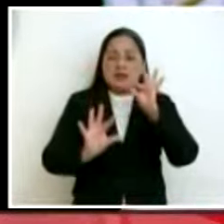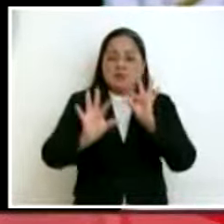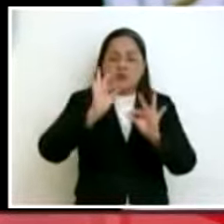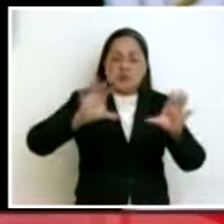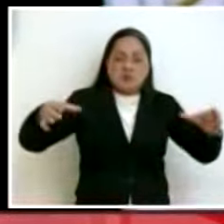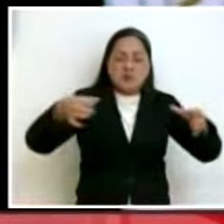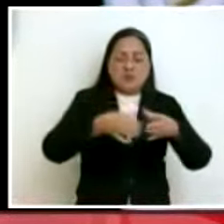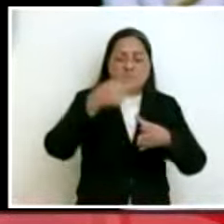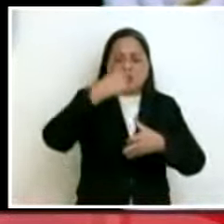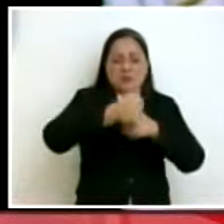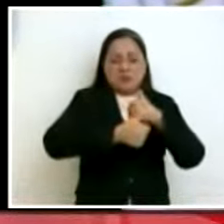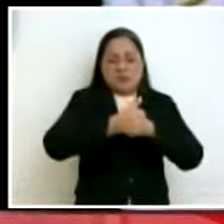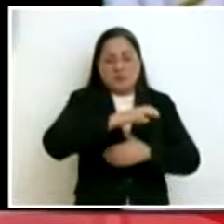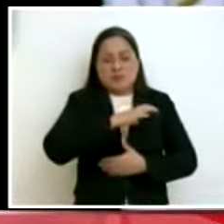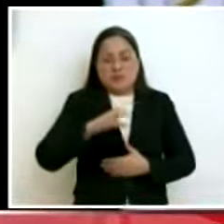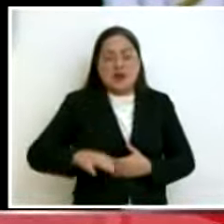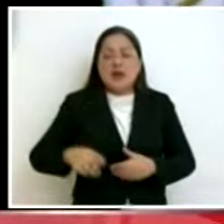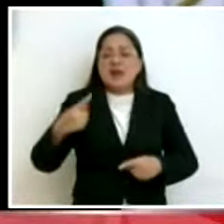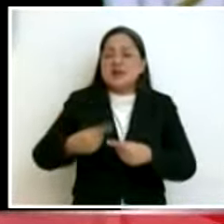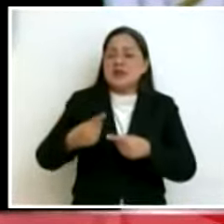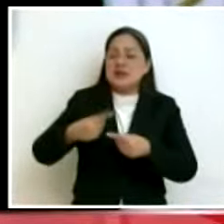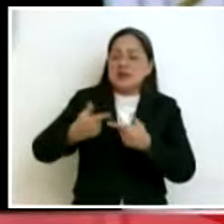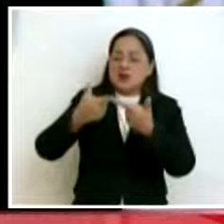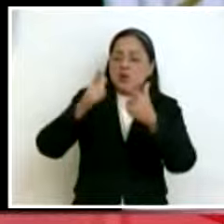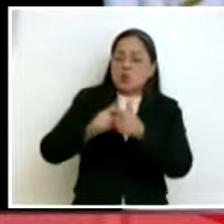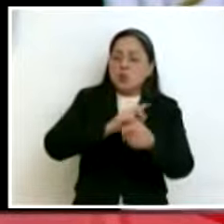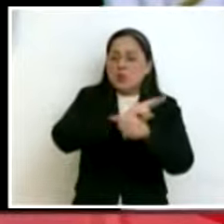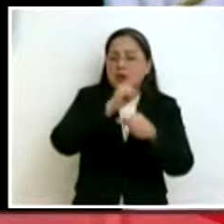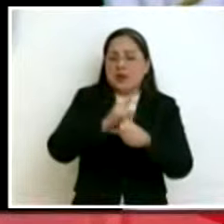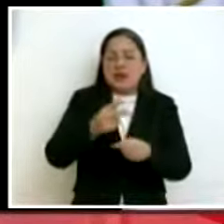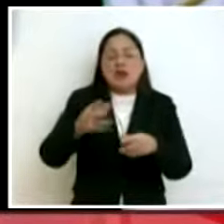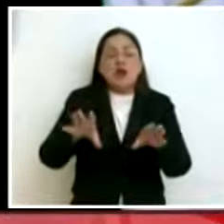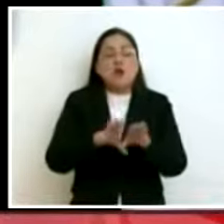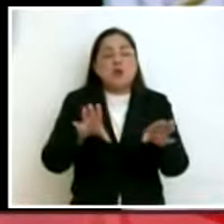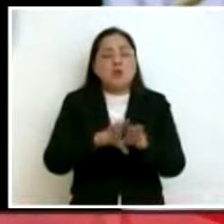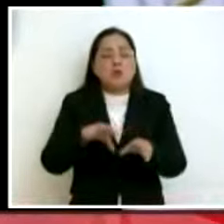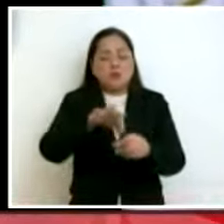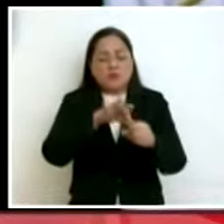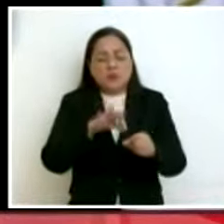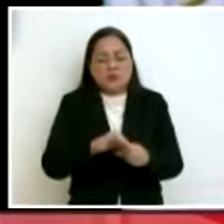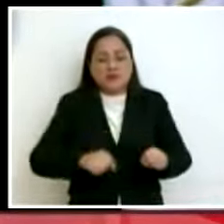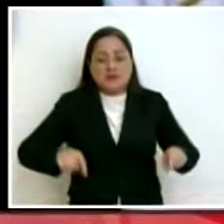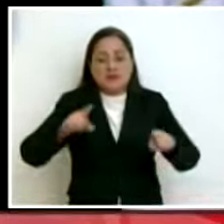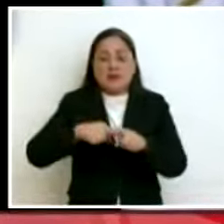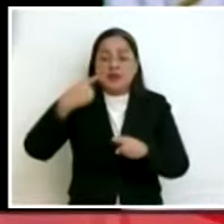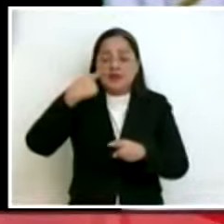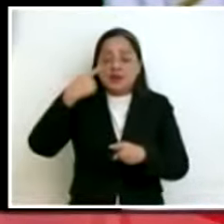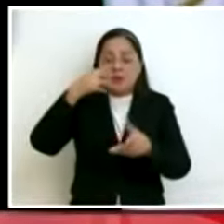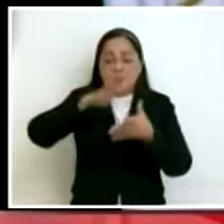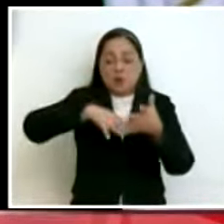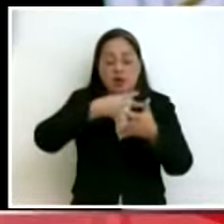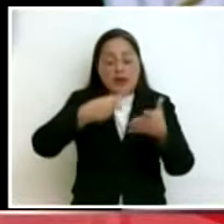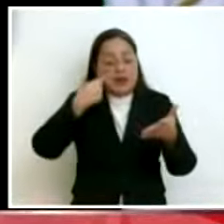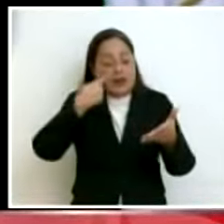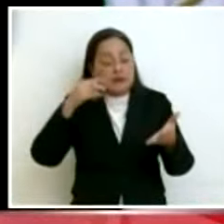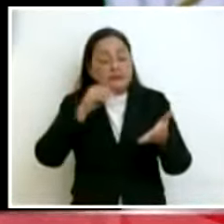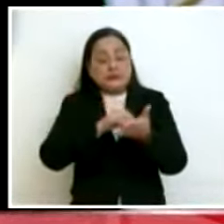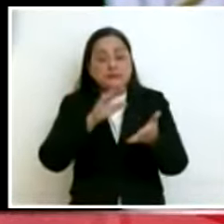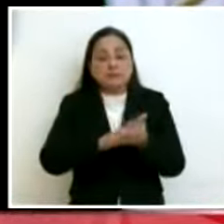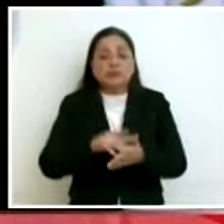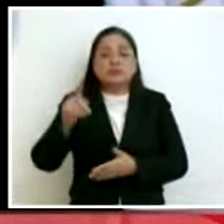vigilar la elección el mecanismo para integrar las boletas y no nos engañemos o tratemos de engañar a la